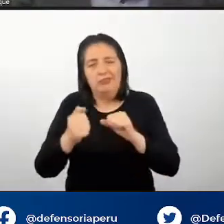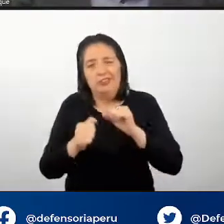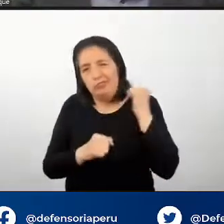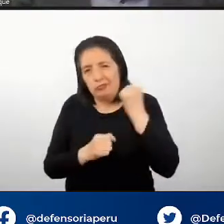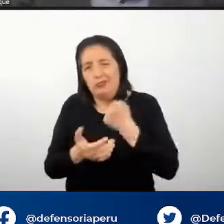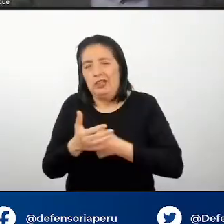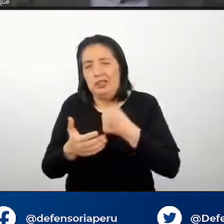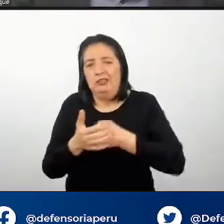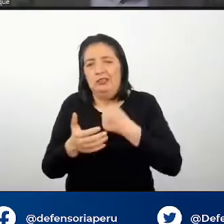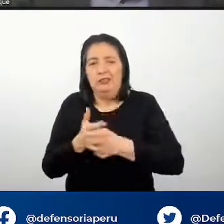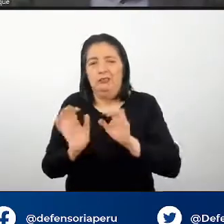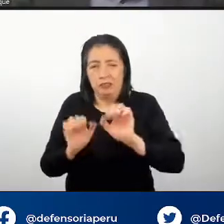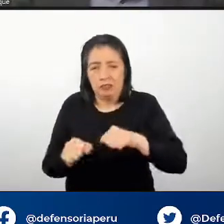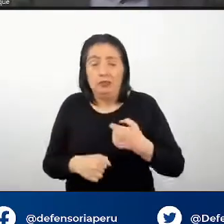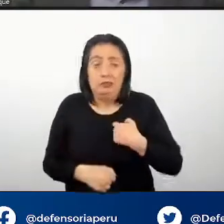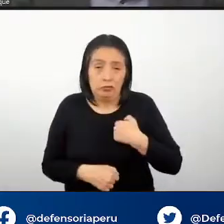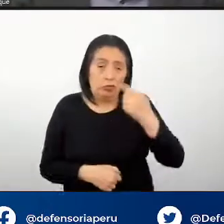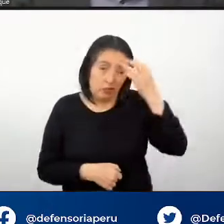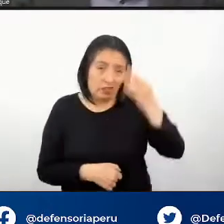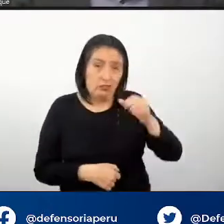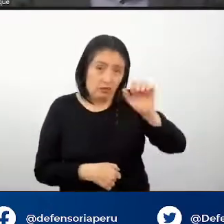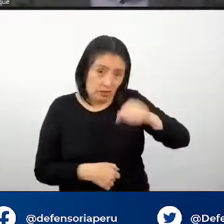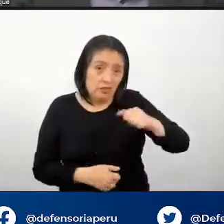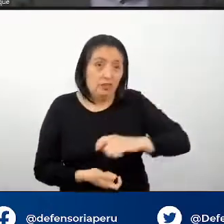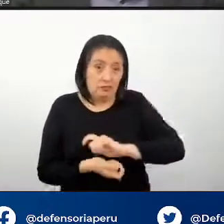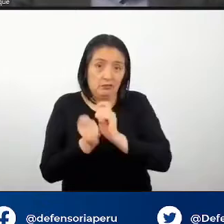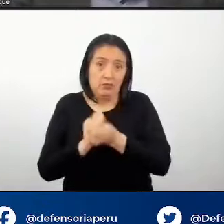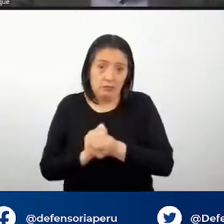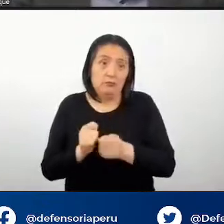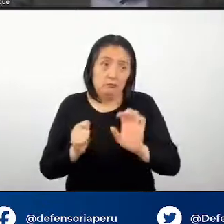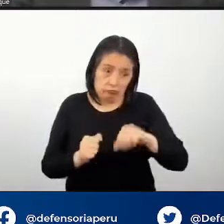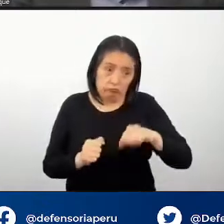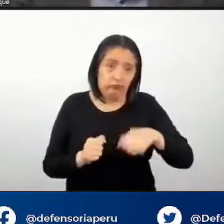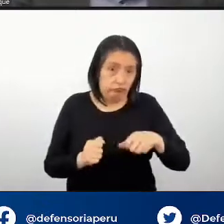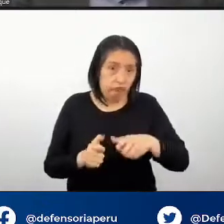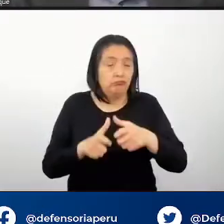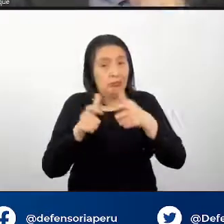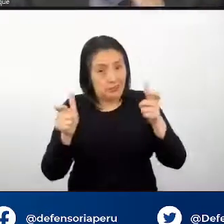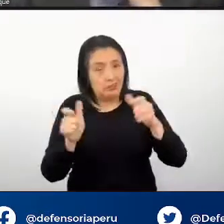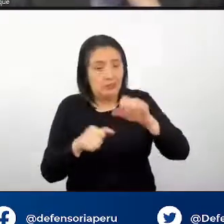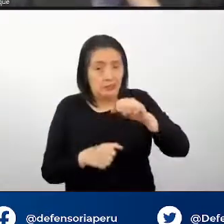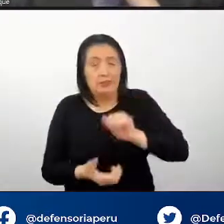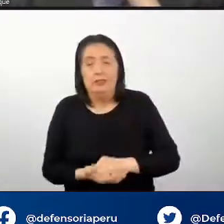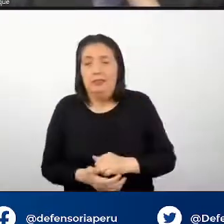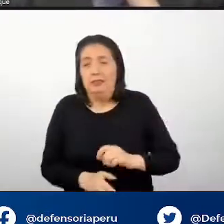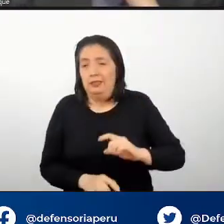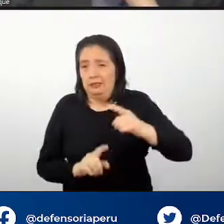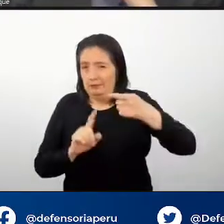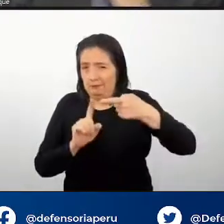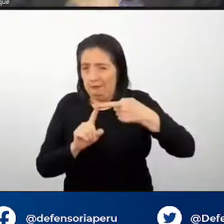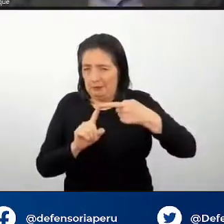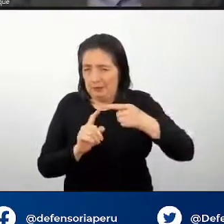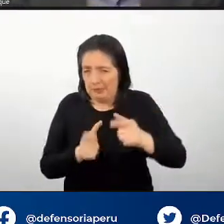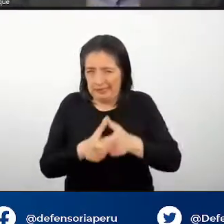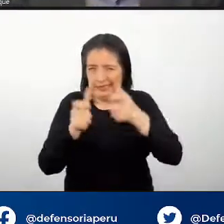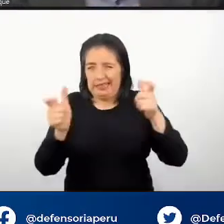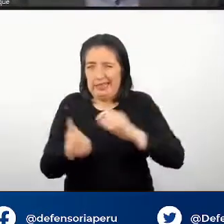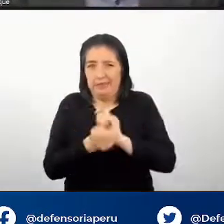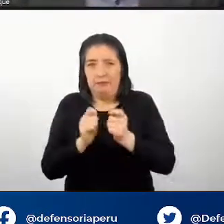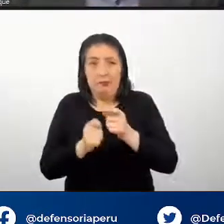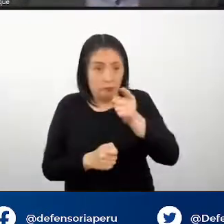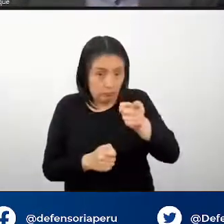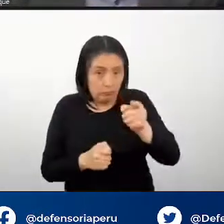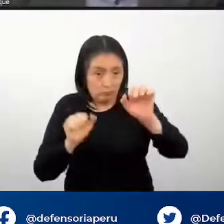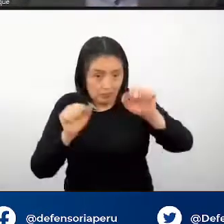Entonces, yo sí creo que ha habido cambios enormes. La primera y gran cambio es que ustedes